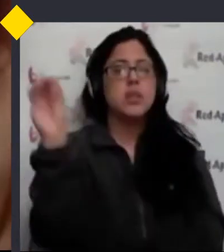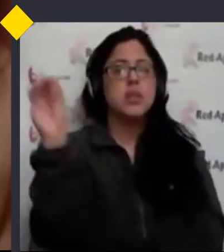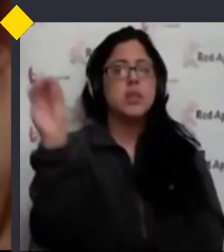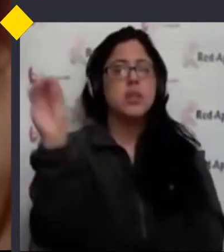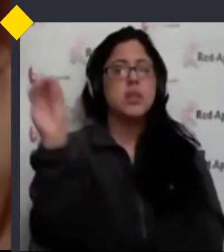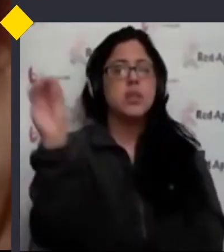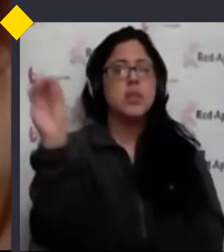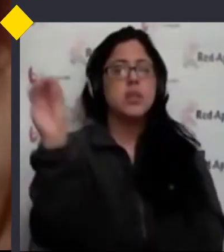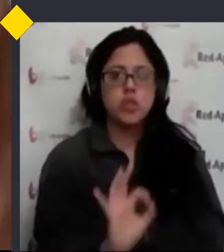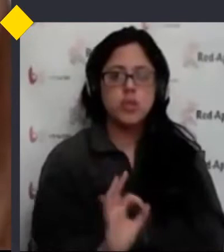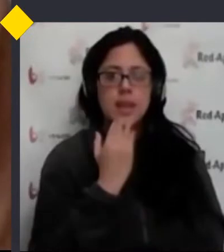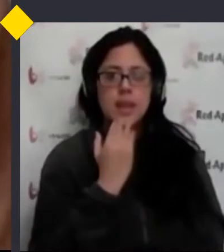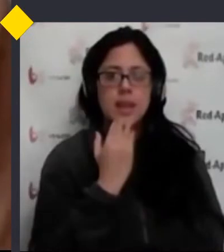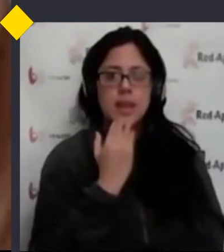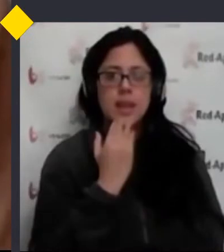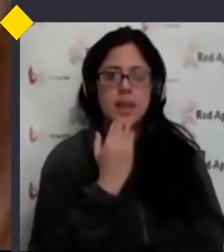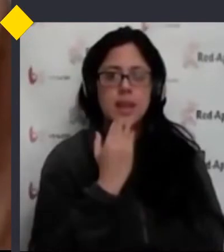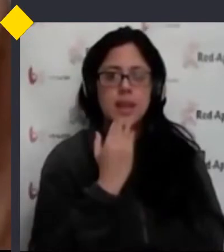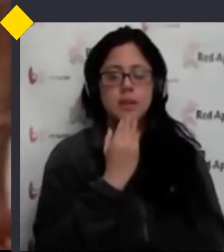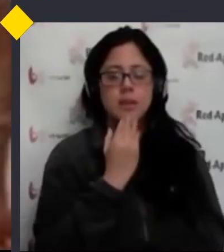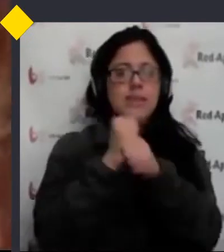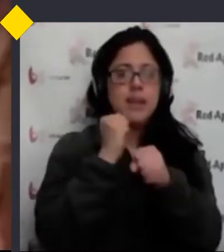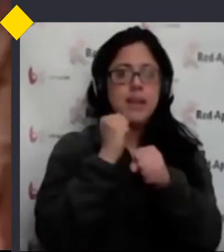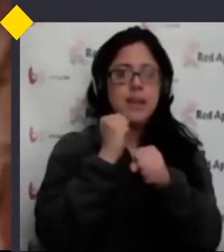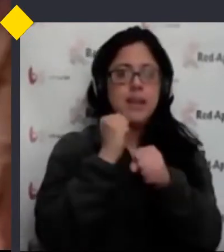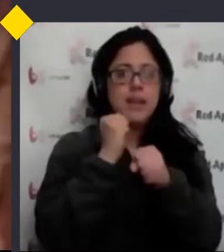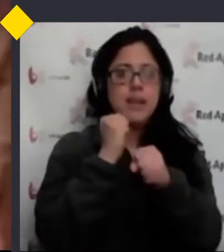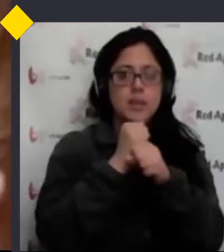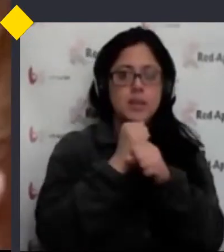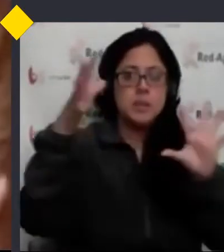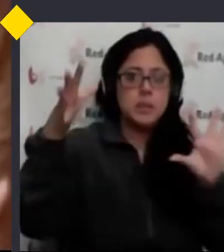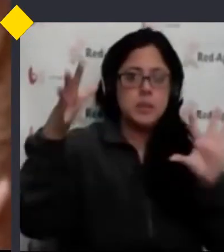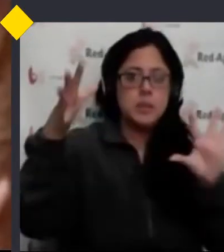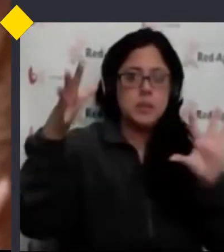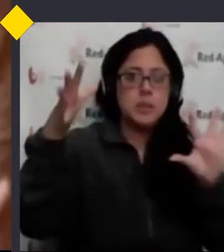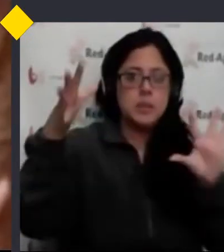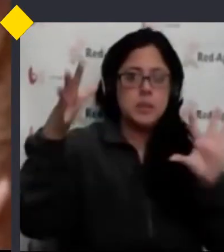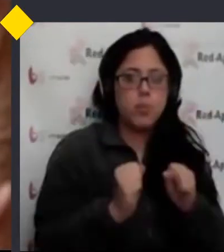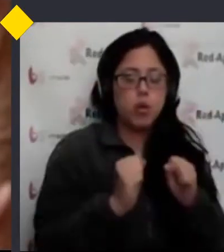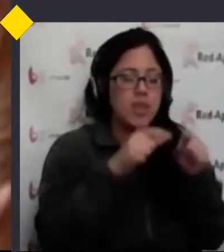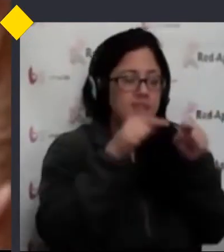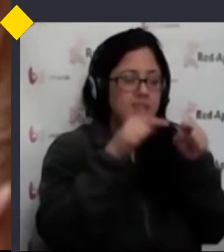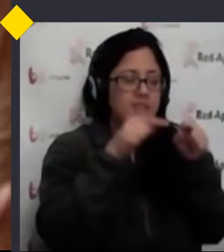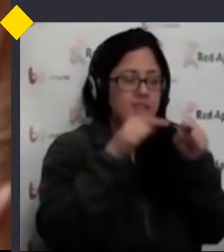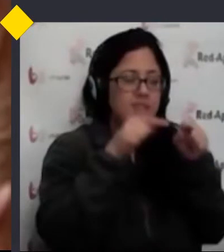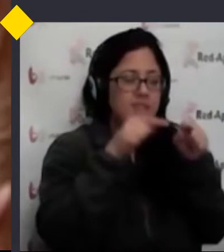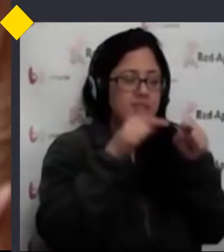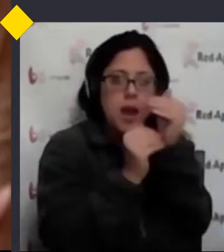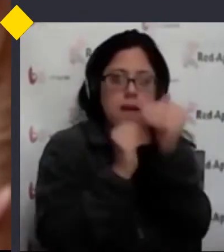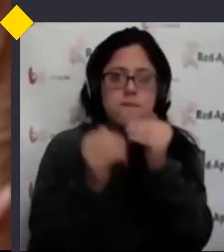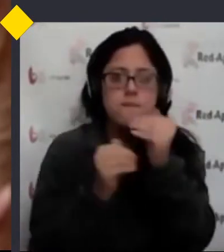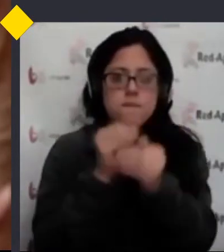también sobre estar trabajando con la cadena de suministro para poder influir desde ahí, desde esa cadena de suministro, en la inserción